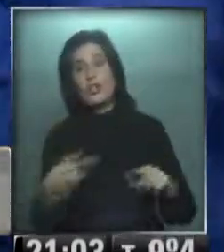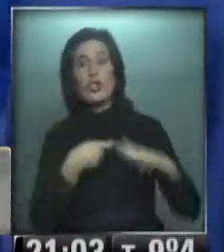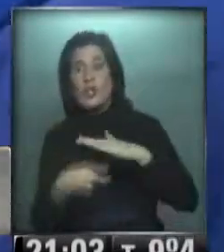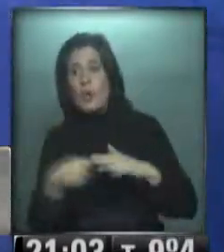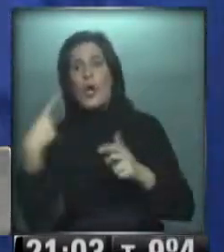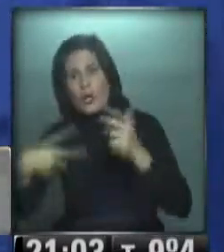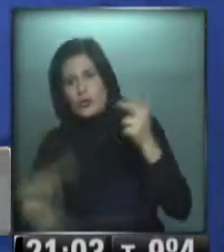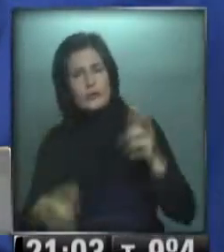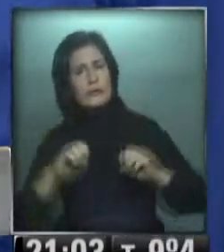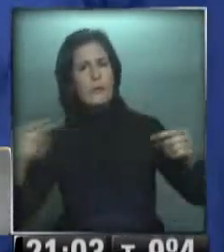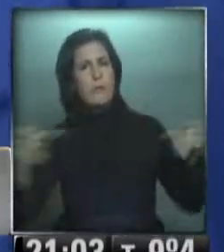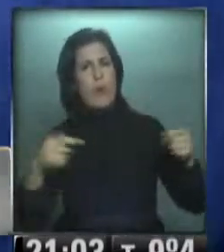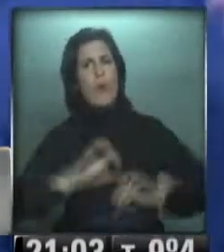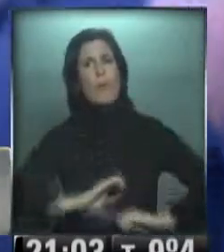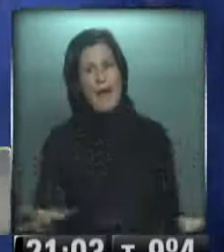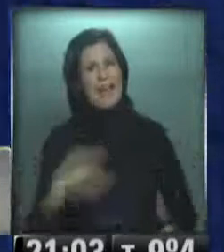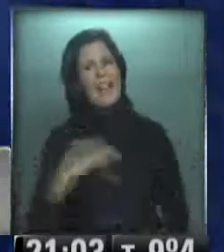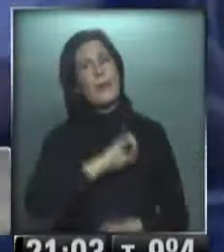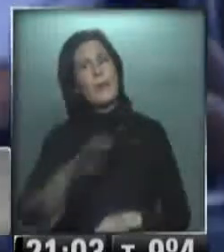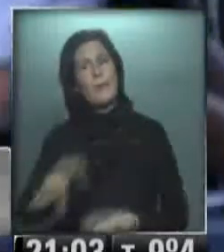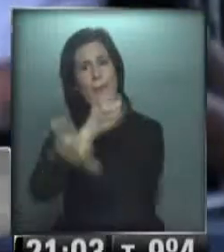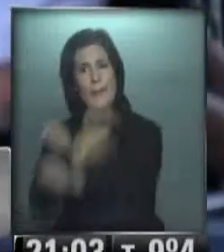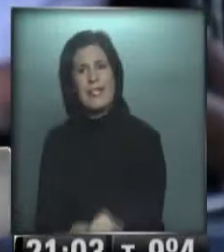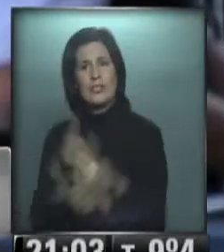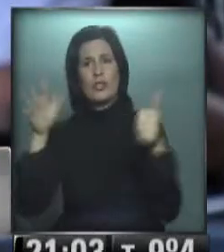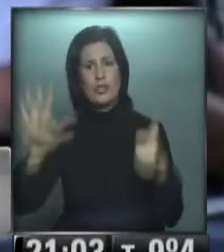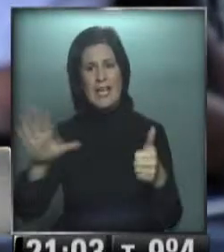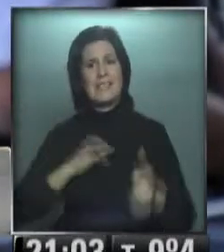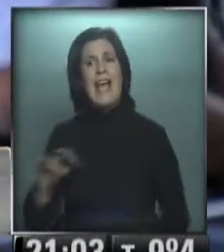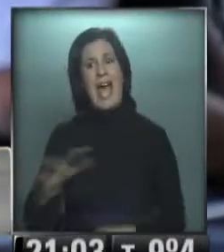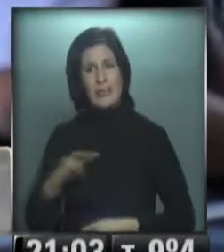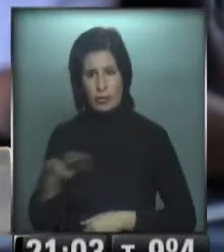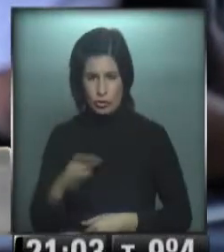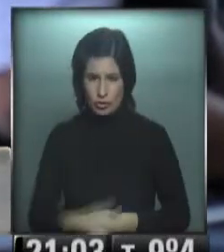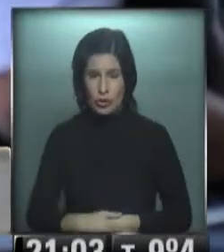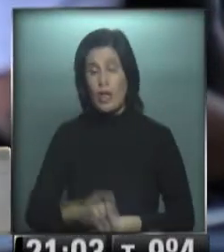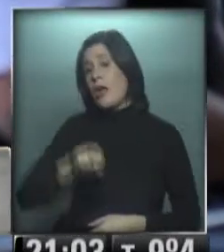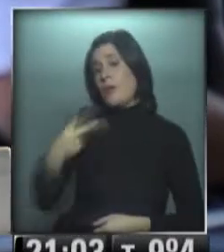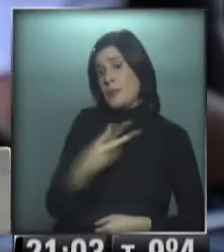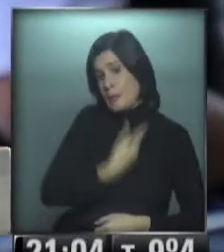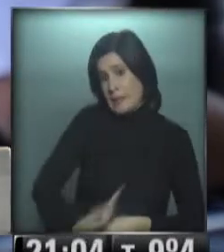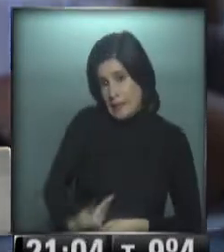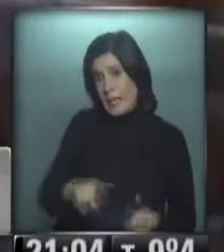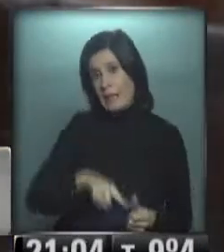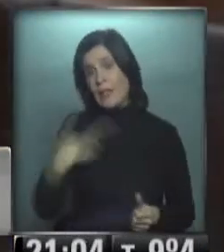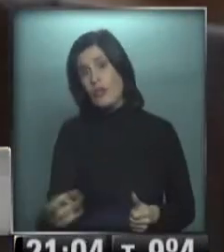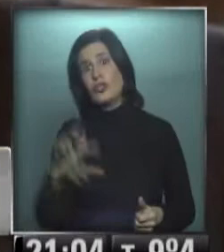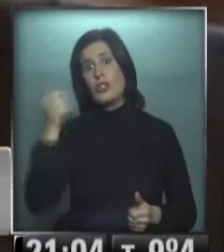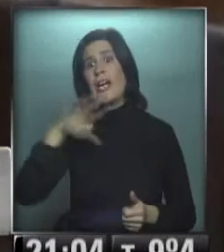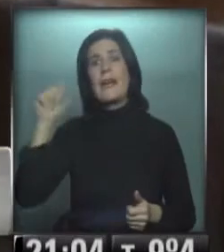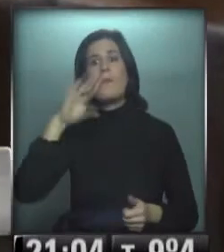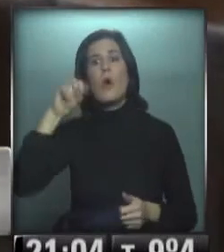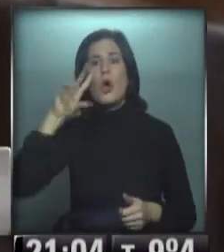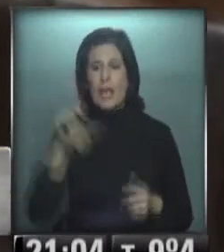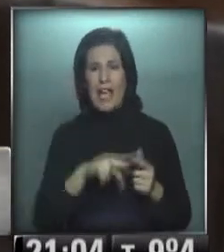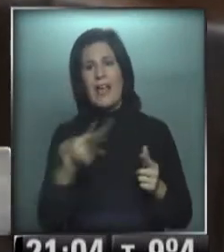de seis años de cárcel como máximo según el magistrado vudú actuó con josé maría núñez carmona y se valió del